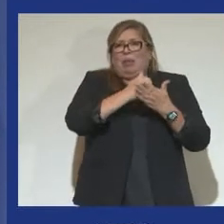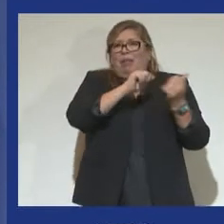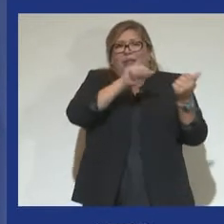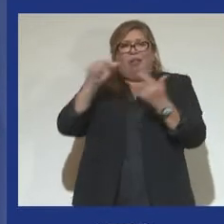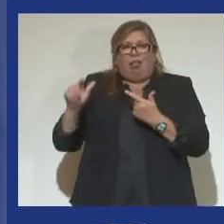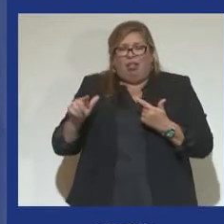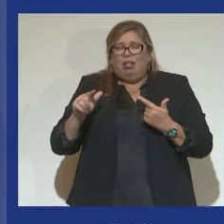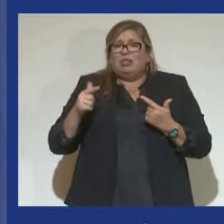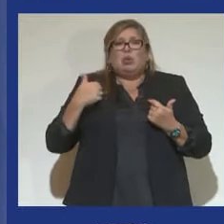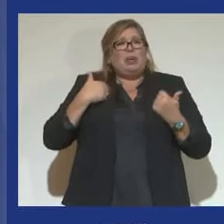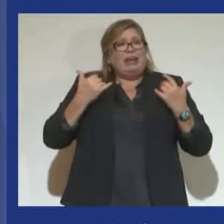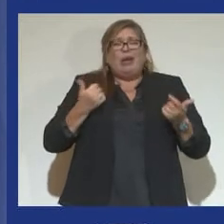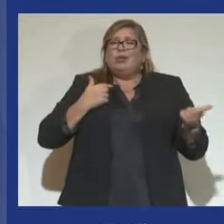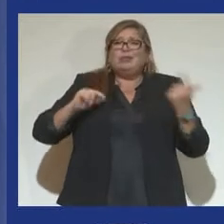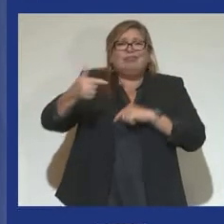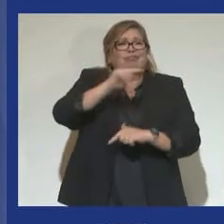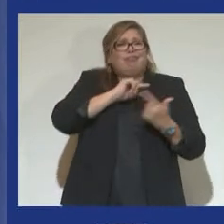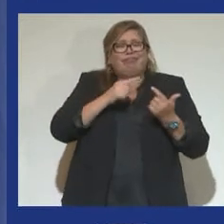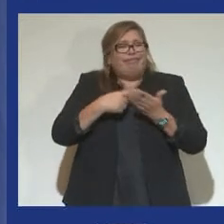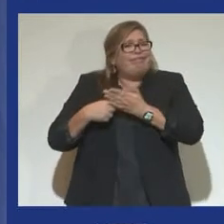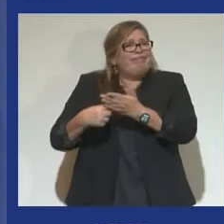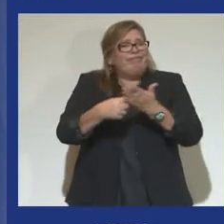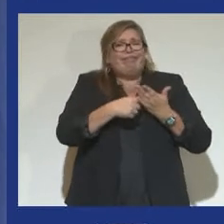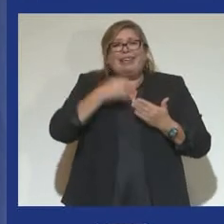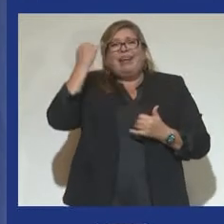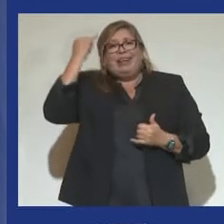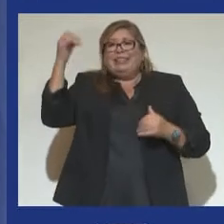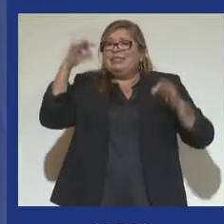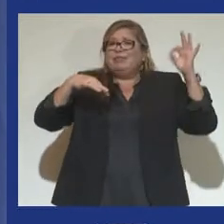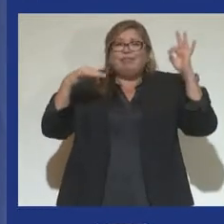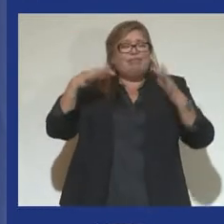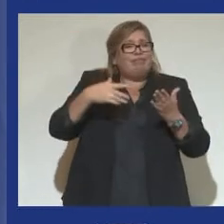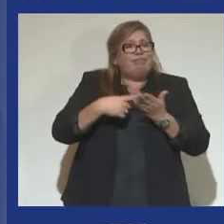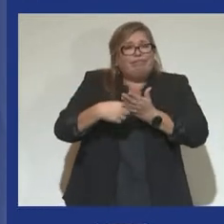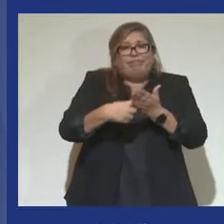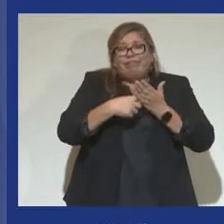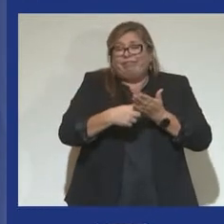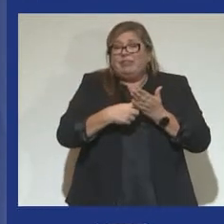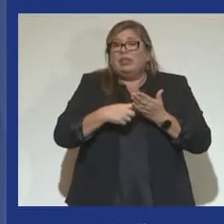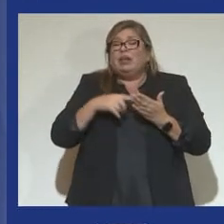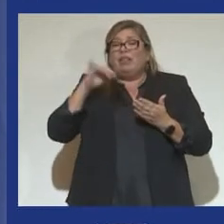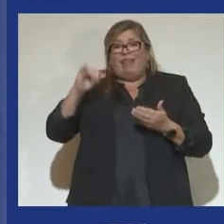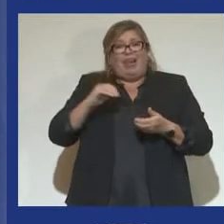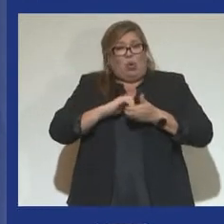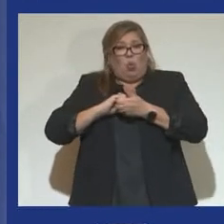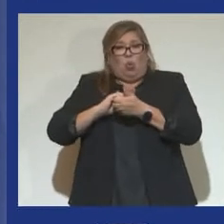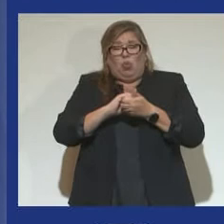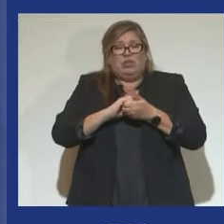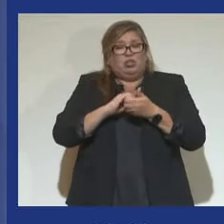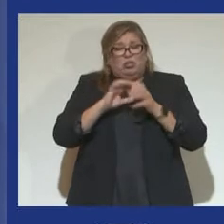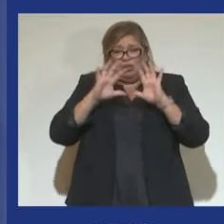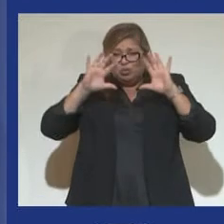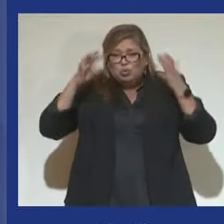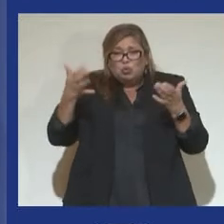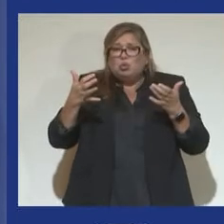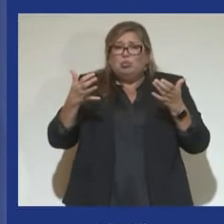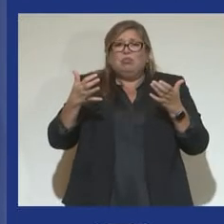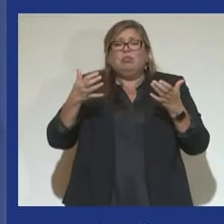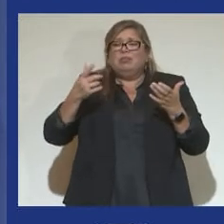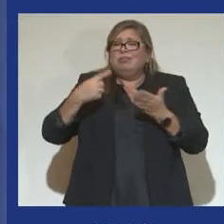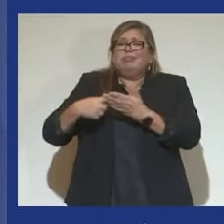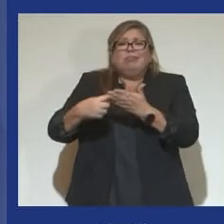solamente con la legislatura pero también con miembros de la coalición clave los mismos colaboradores que nos trajeron está